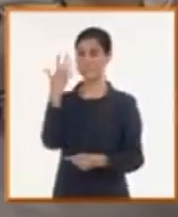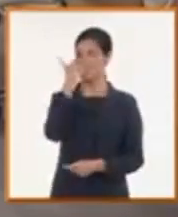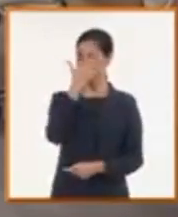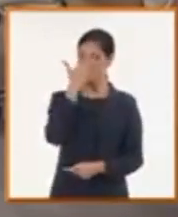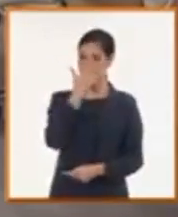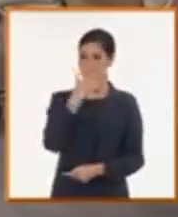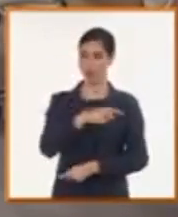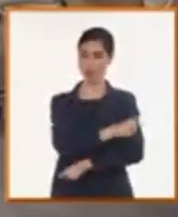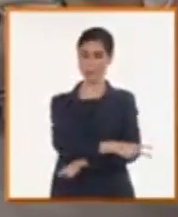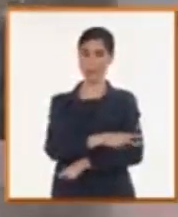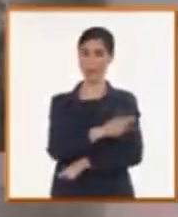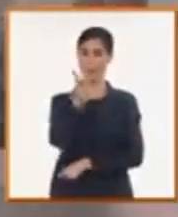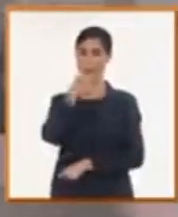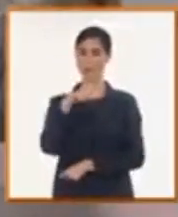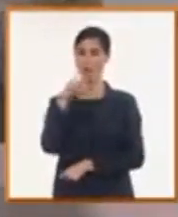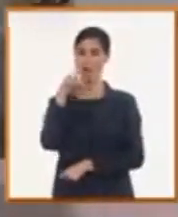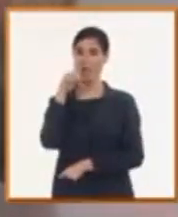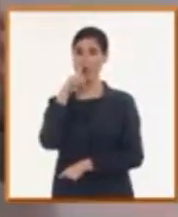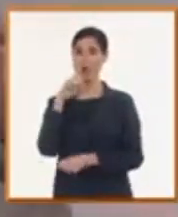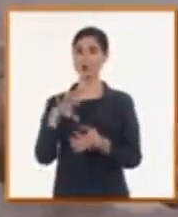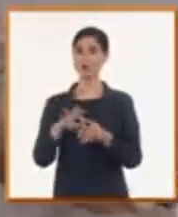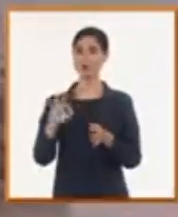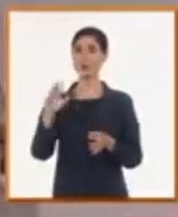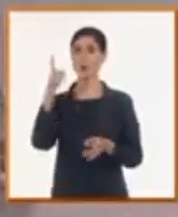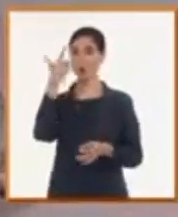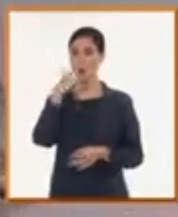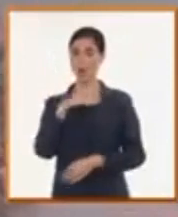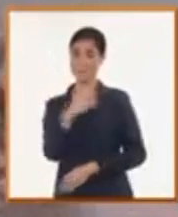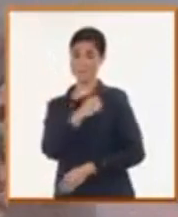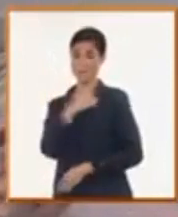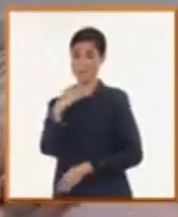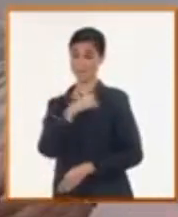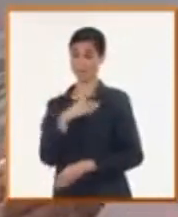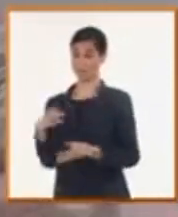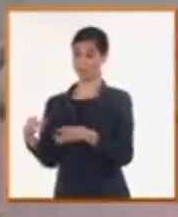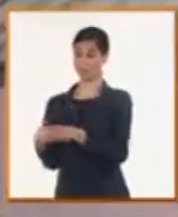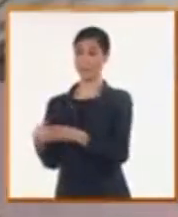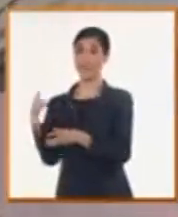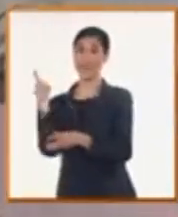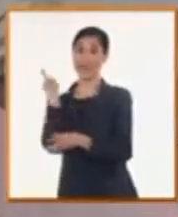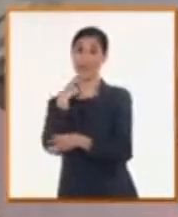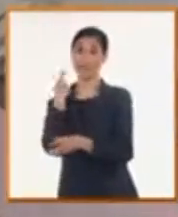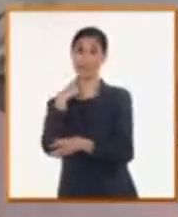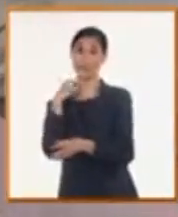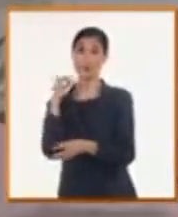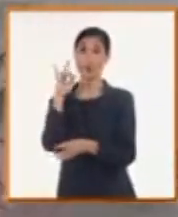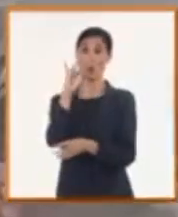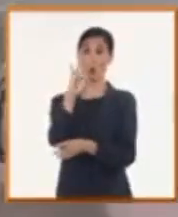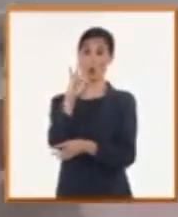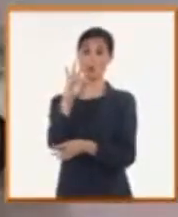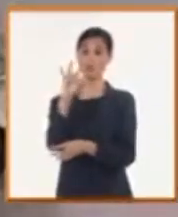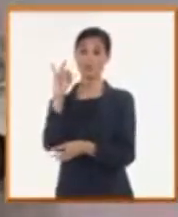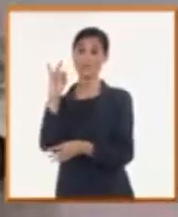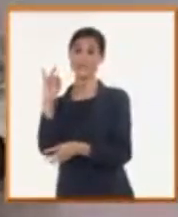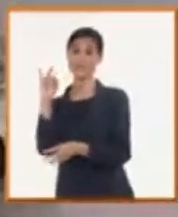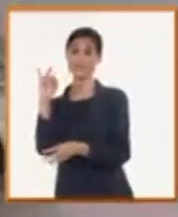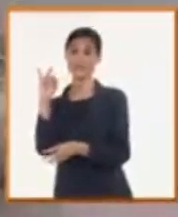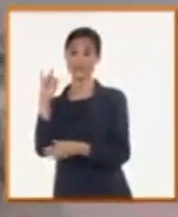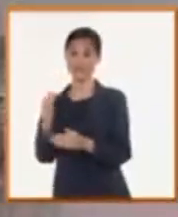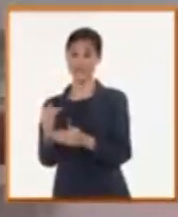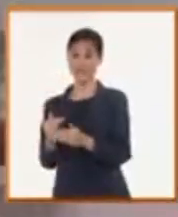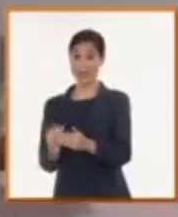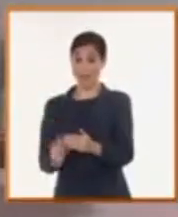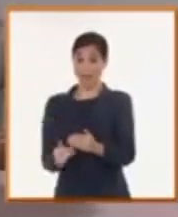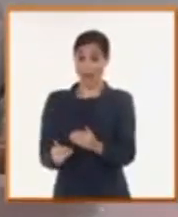No te quepa la menor duda, ellos estuvieron combatiendo desde mediados del 87 hasta el 21 de enero, que fue cuando aparecieron nuestras